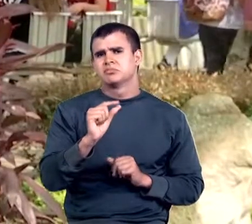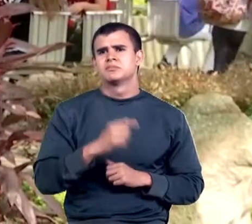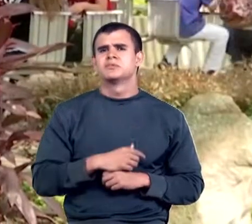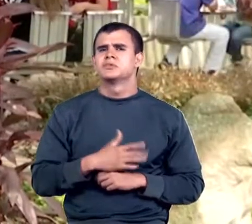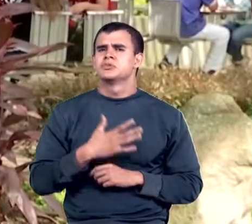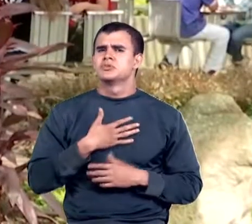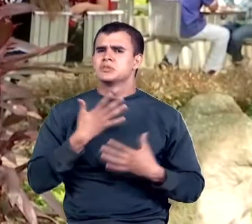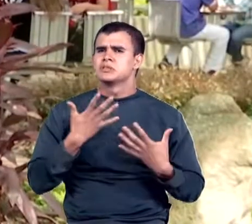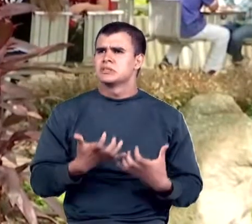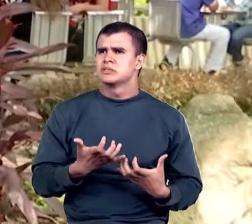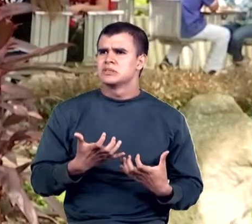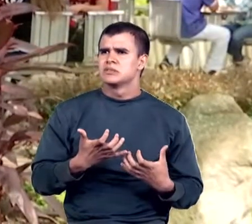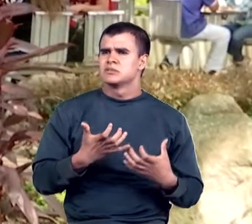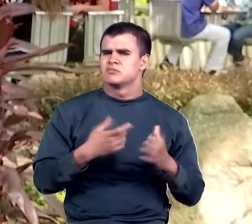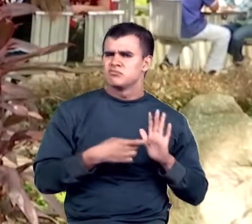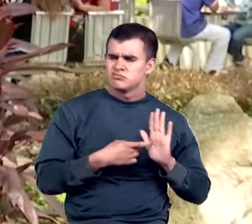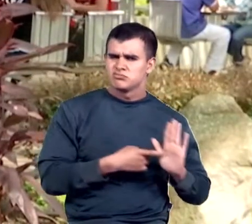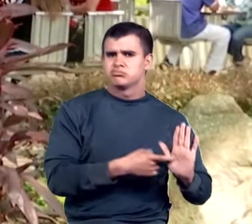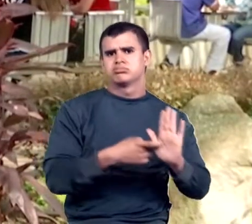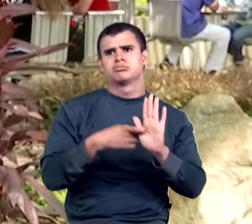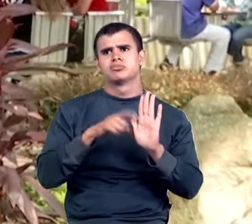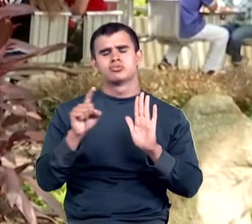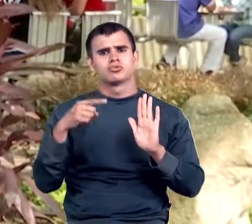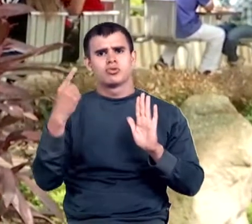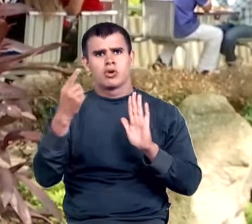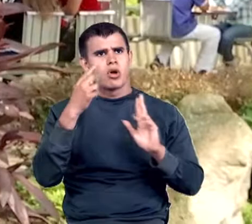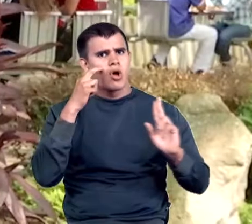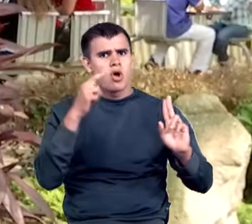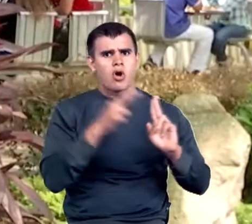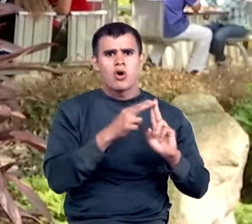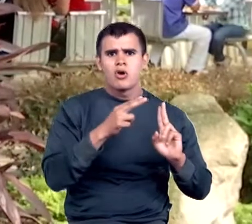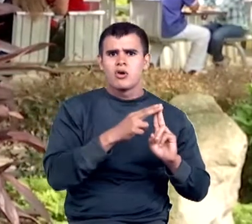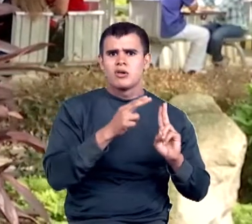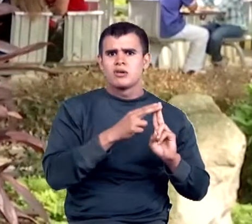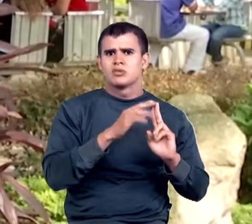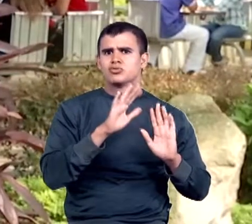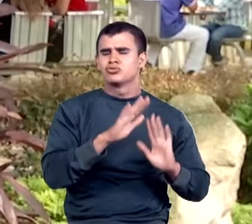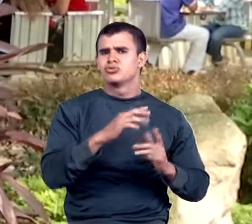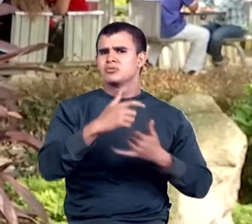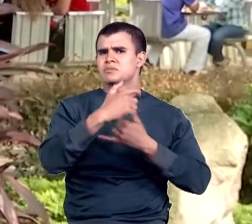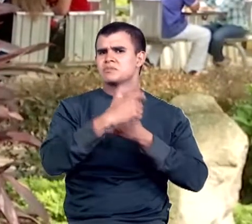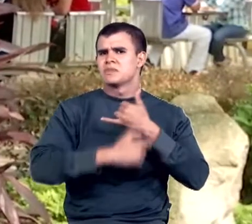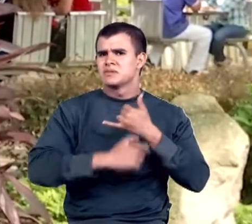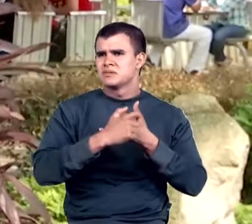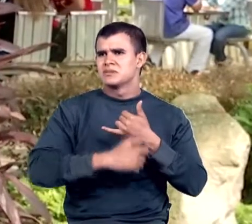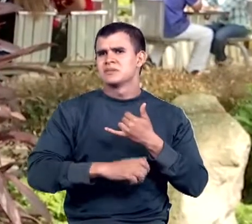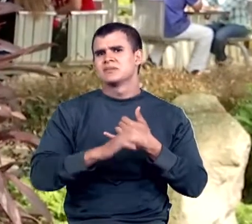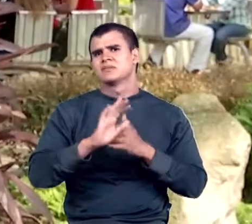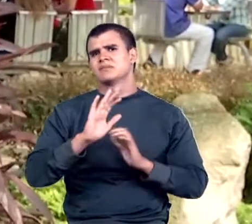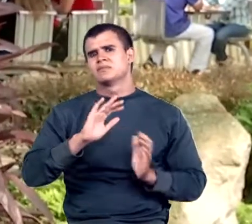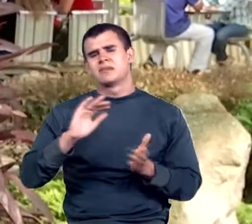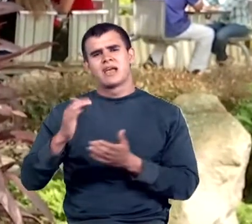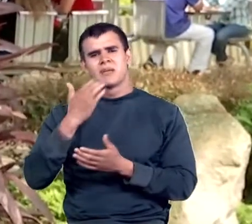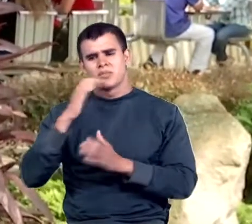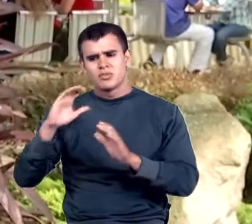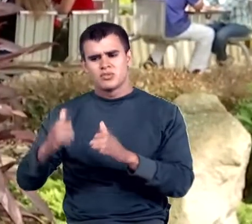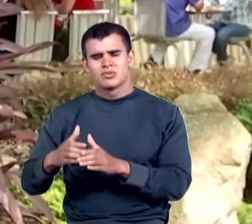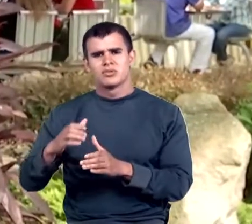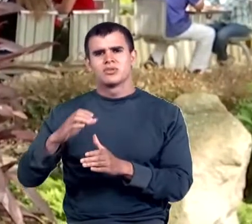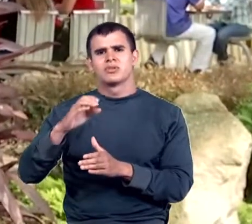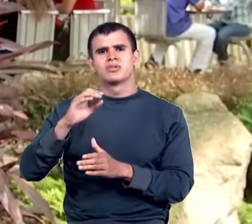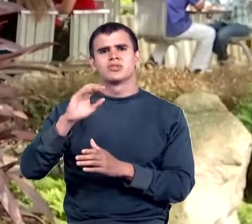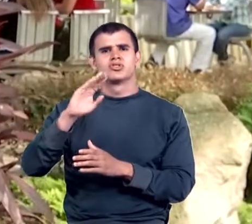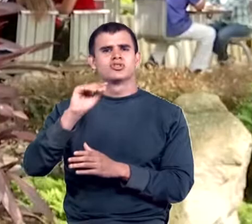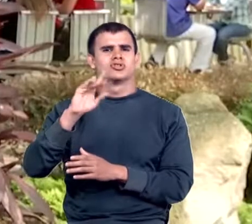Estamos buscando eso. Y nosotros queremos volvernos tendencia a nivel de la música del Pacífico. Pues tenemos referentes